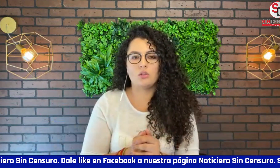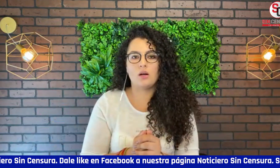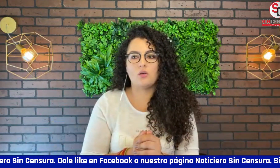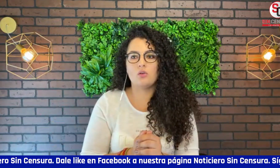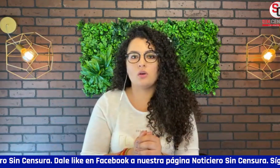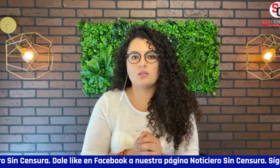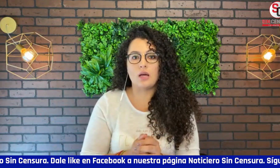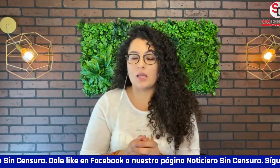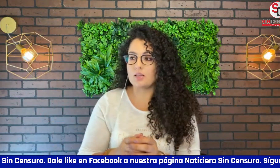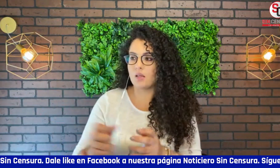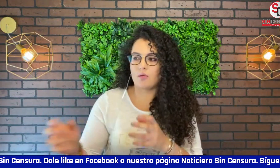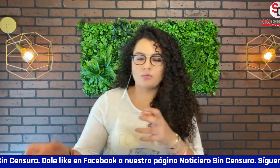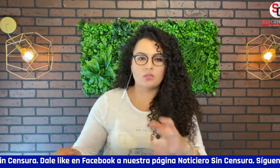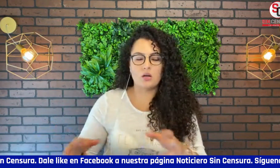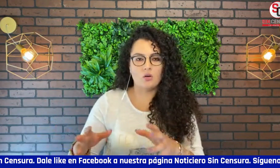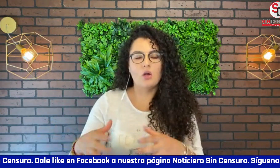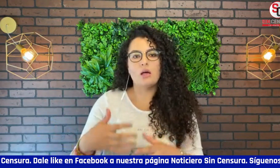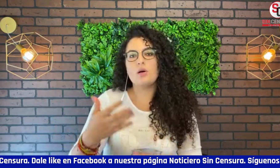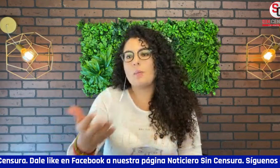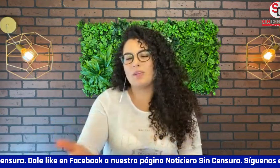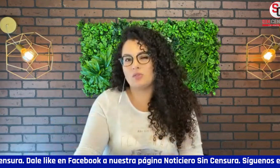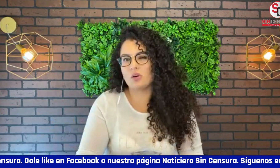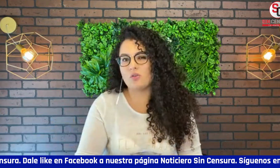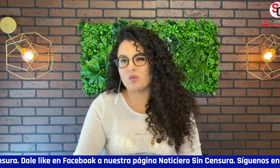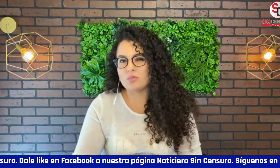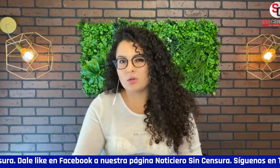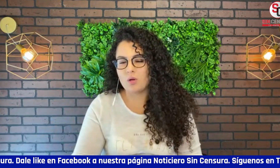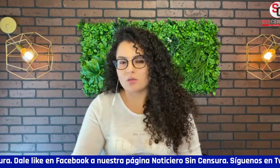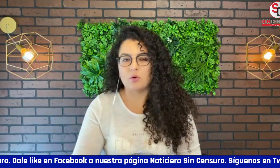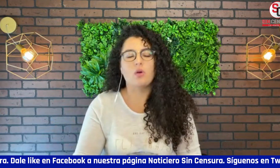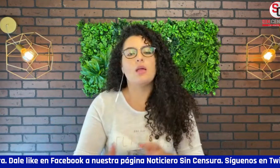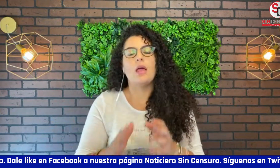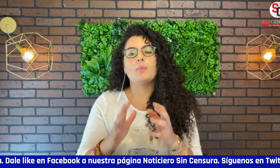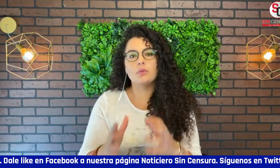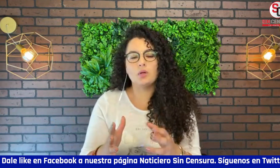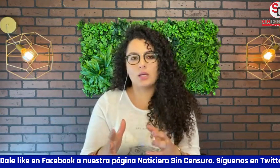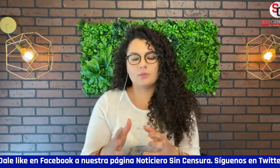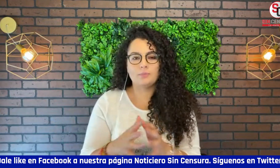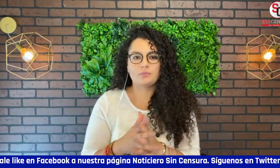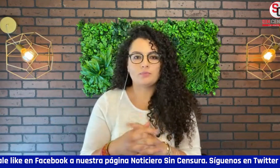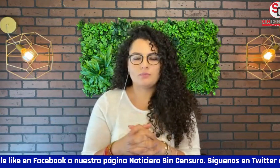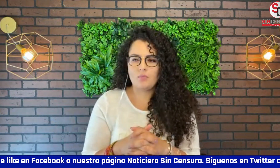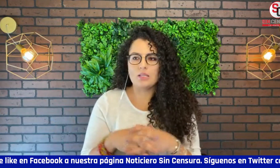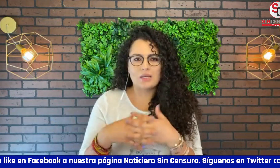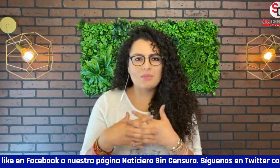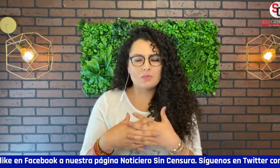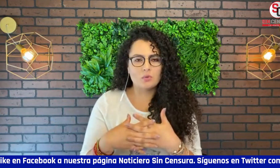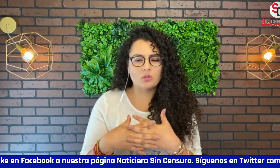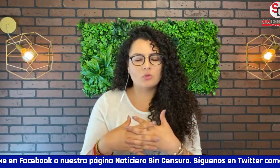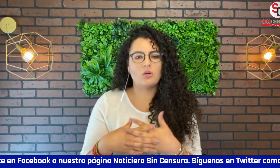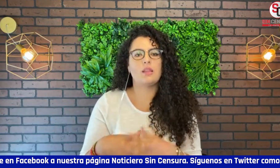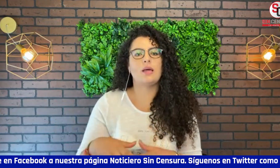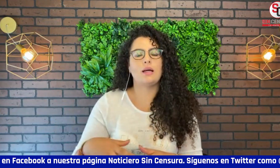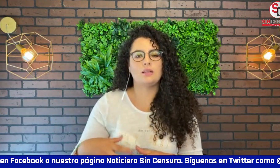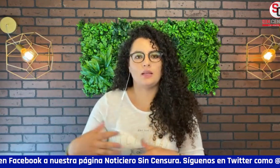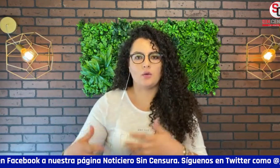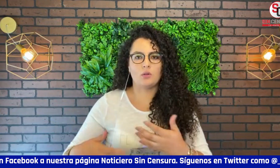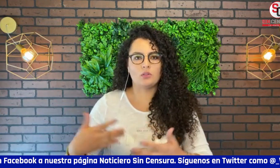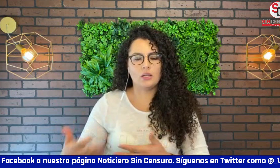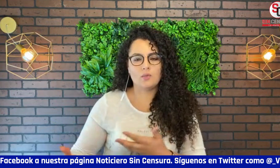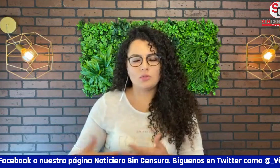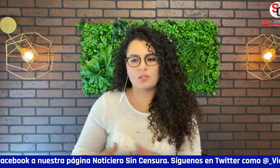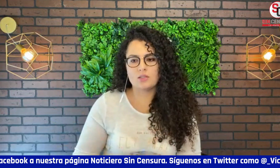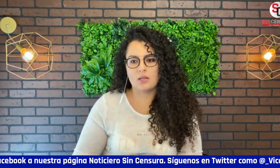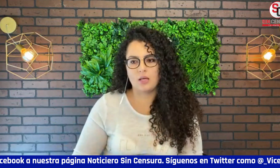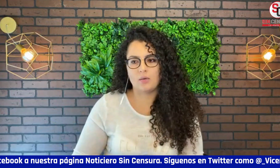ya no son tan reuniones de, ay, es que vamos a hacer, no. Aparte son reuniones virtuales, pero el punto aquí es que a mí sí me gusta mucho la idea de que